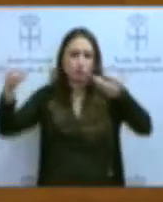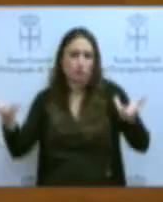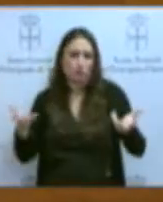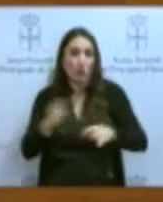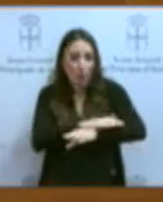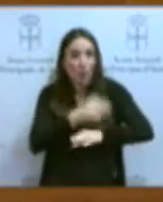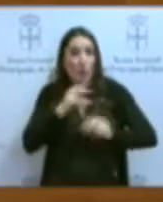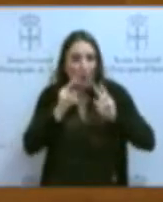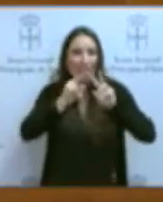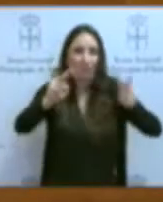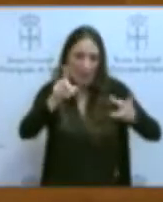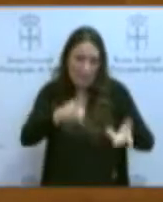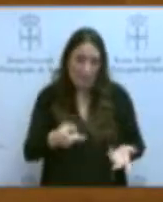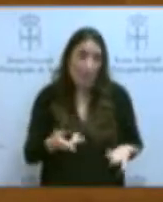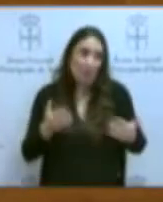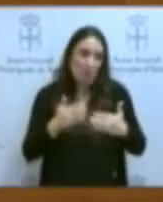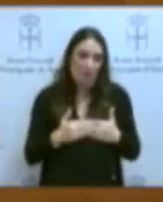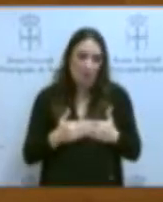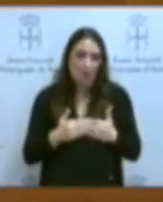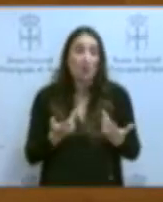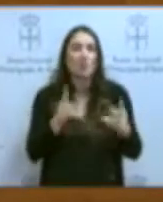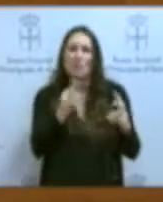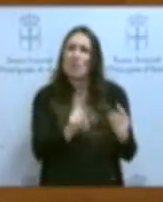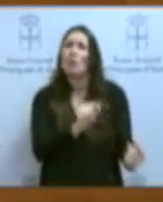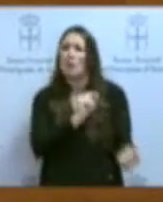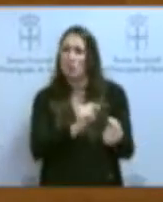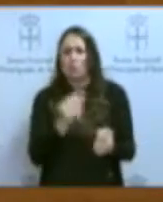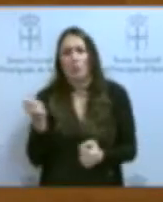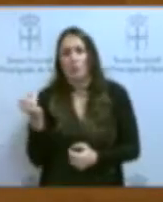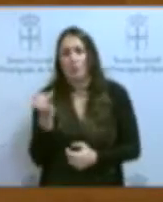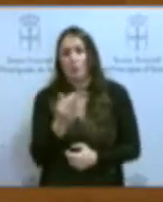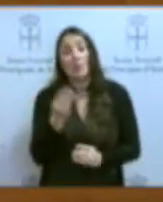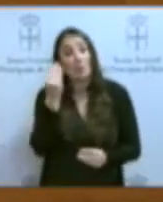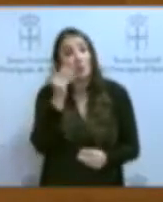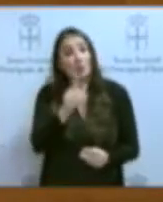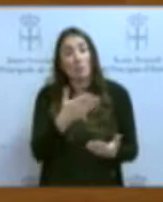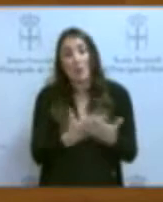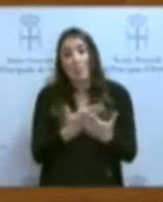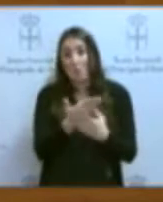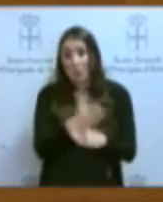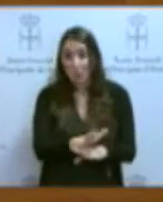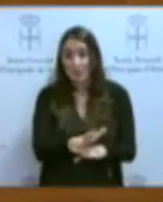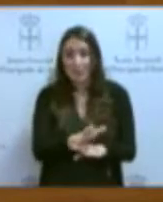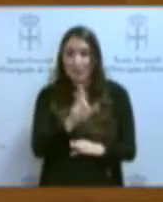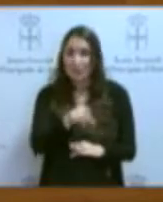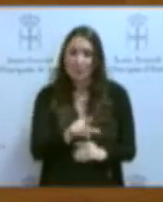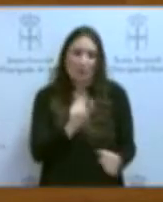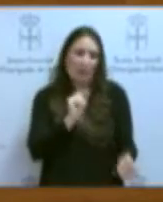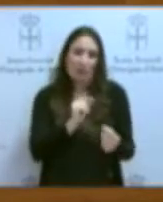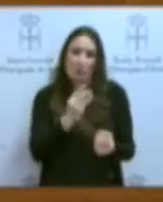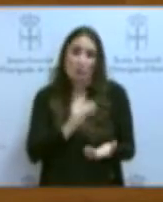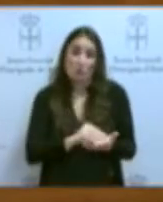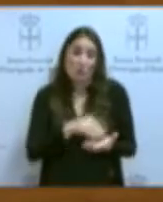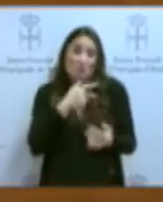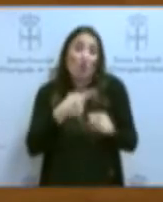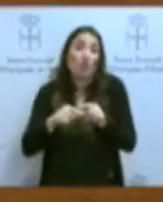Y tan recurrente como es el tema de discusión, a mí me lo parecen casi las propuestas que vienen en esta proposición no de ley. Son cuestiones